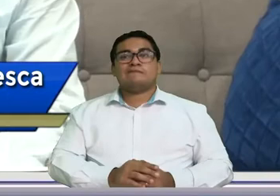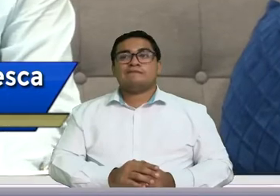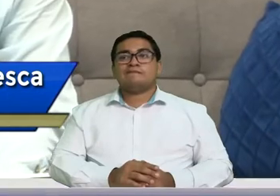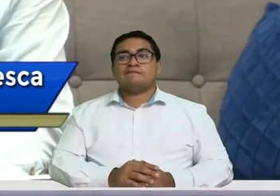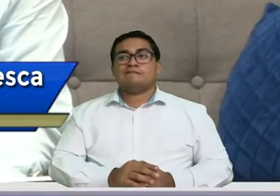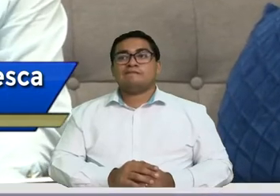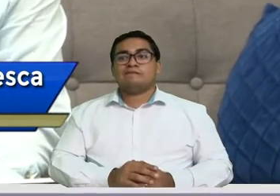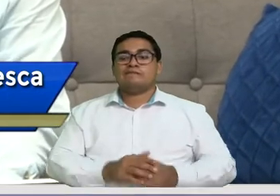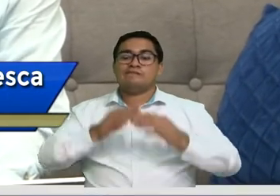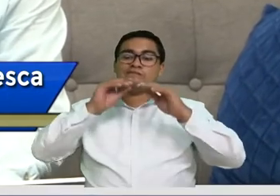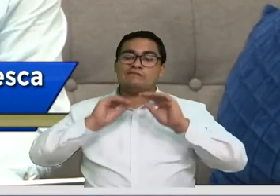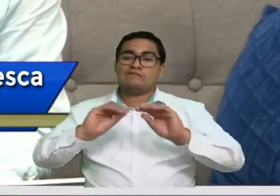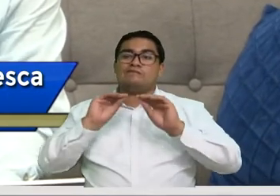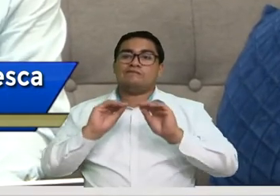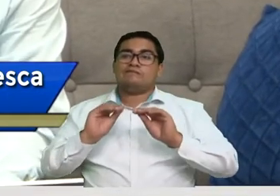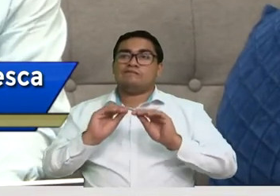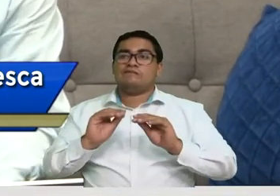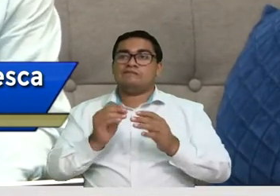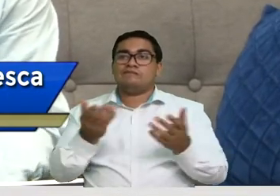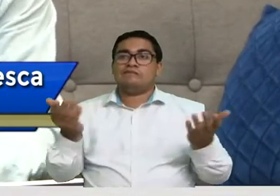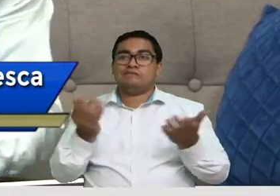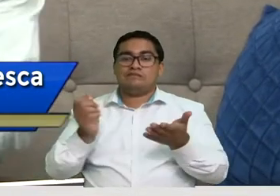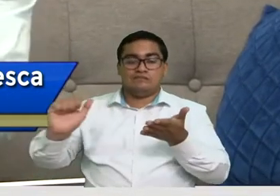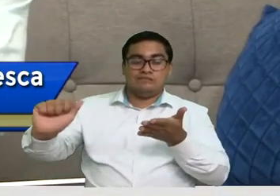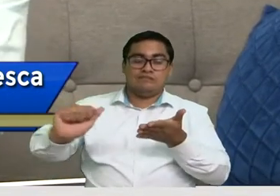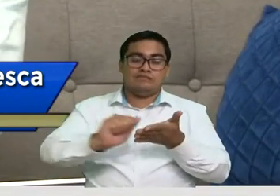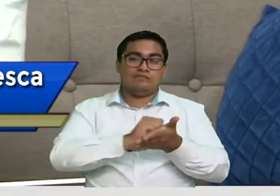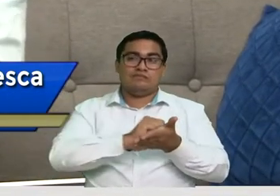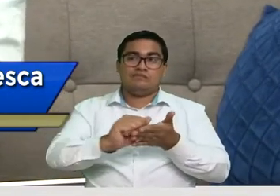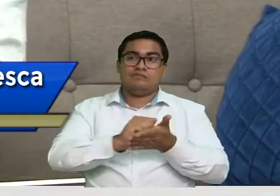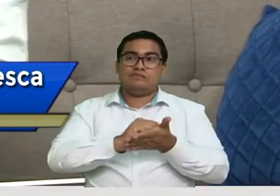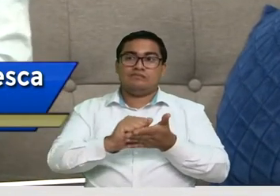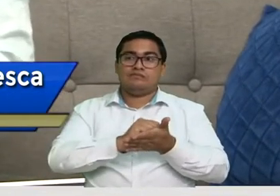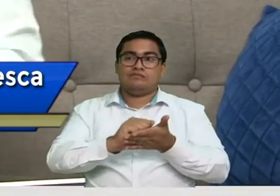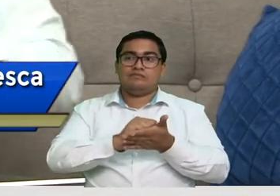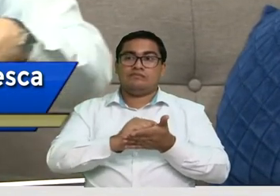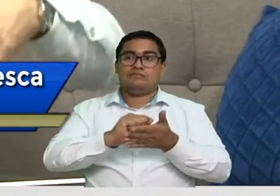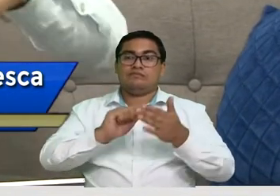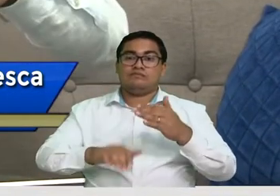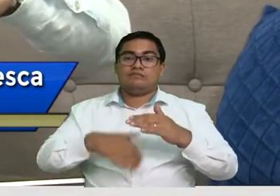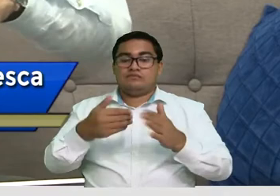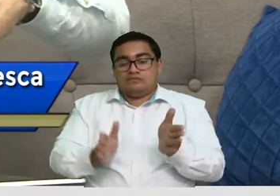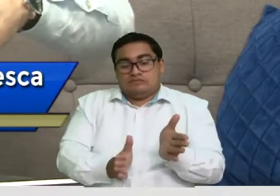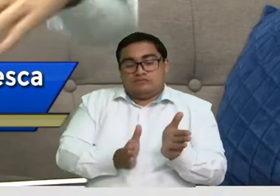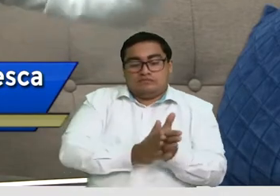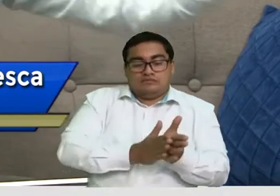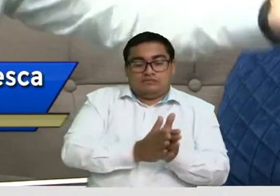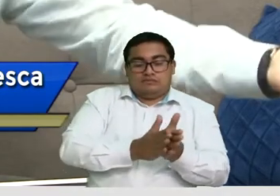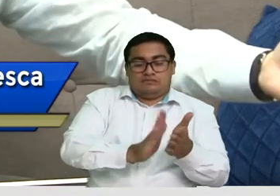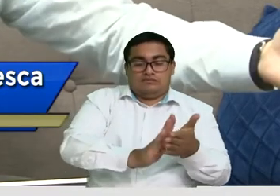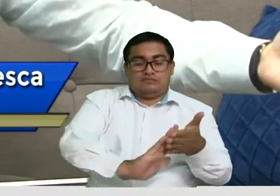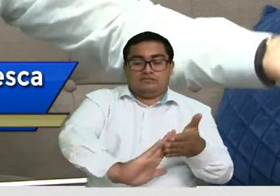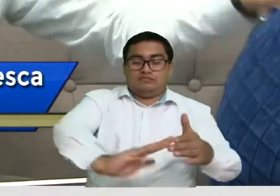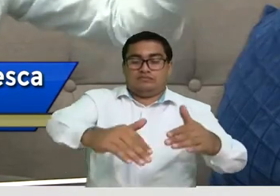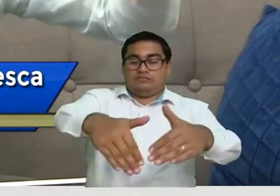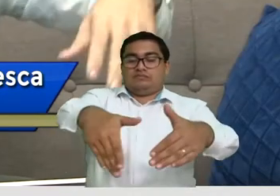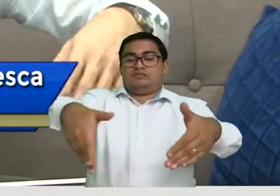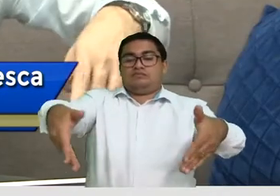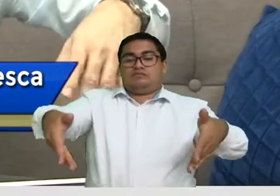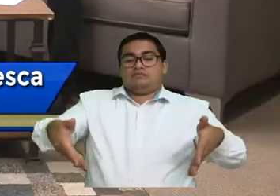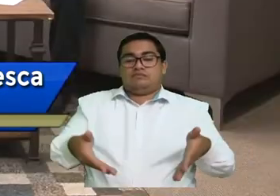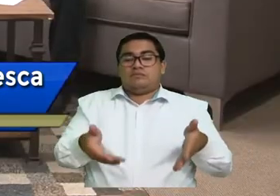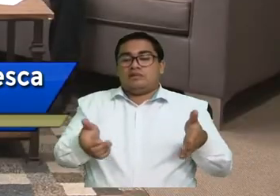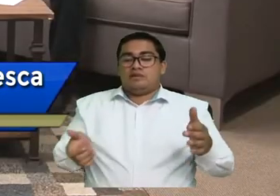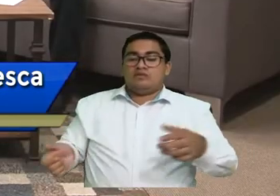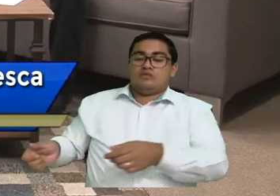Le estamos enseñando cómo plancharlo, técnica, cómo, claro, pegarlo, ¿verdad?, para cubrir sus estanques, llenarlos de